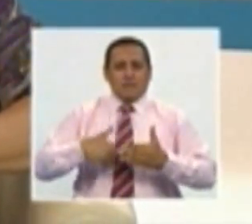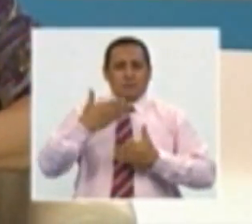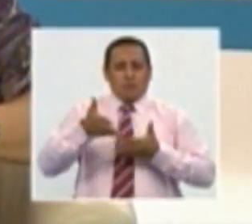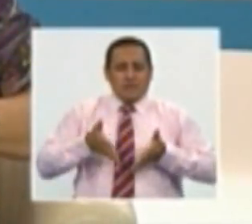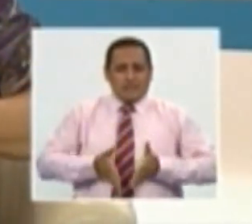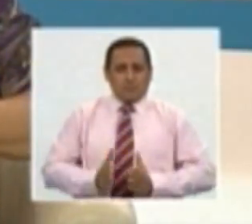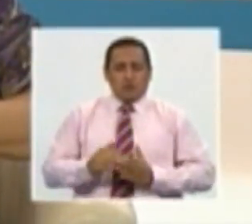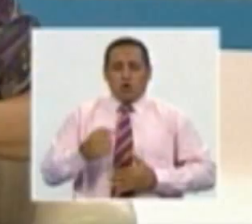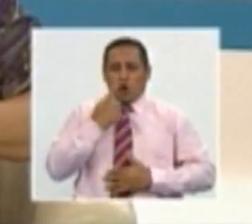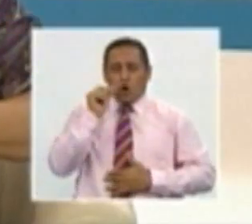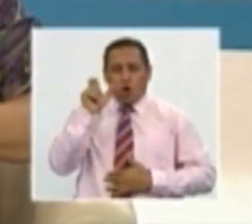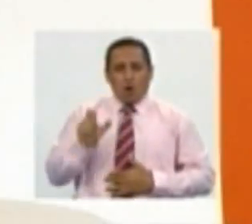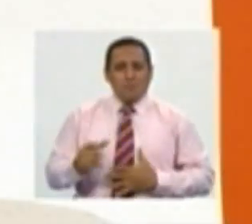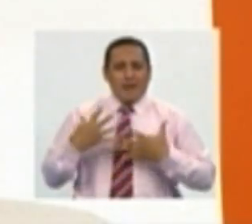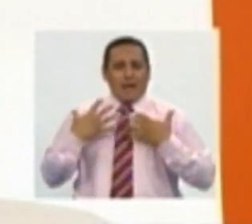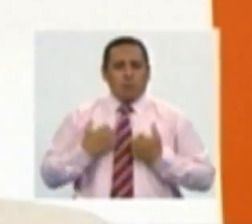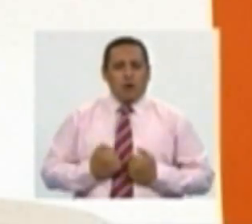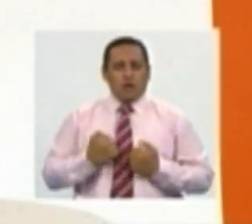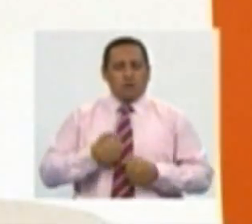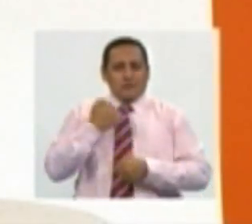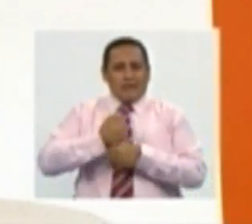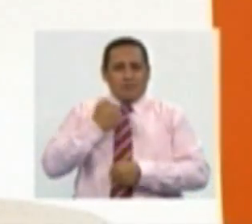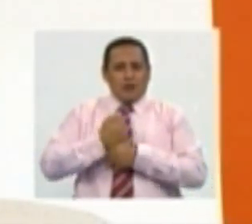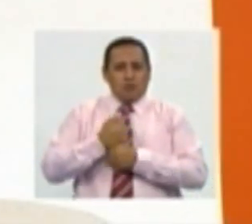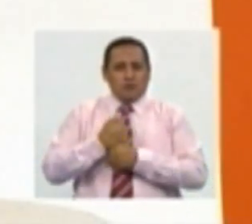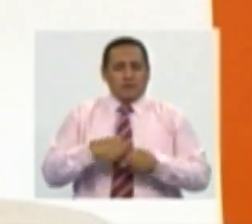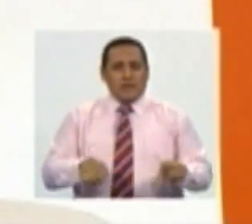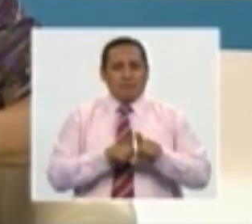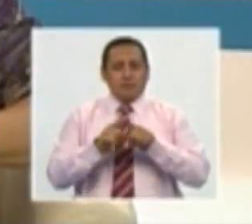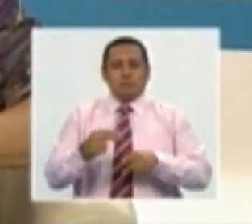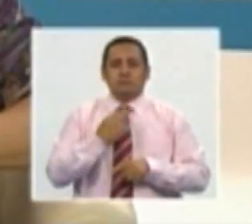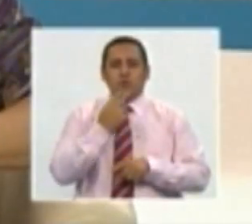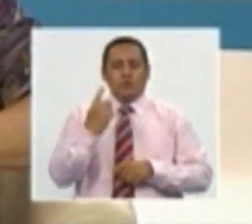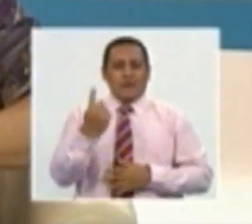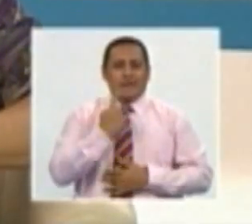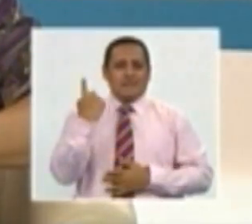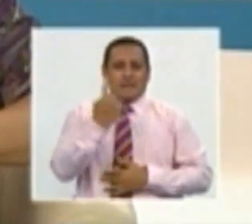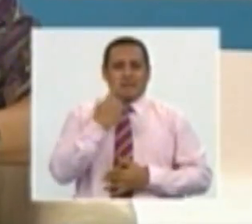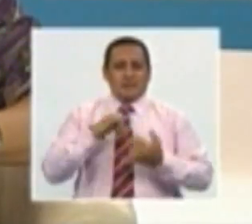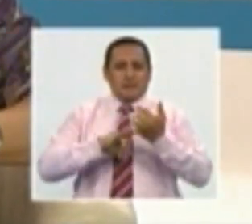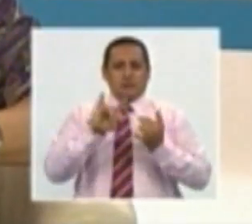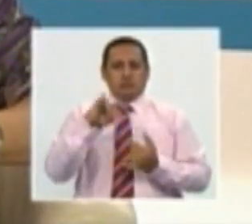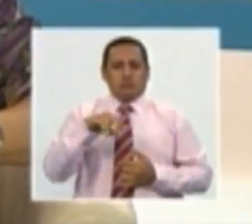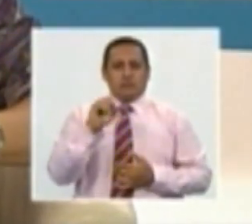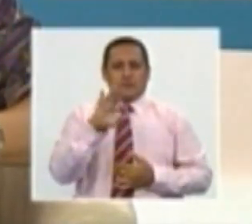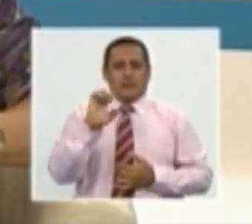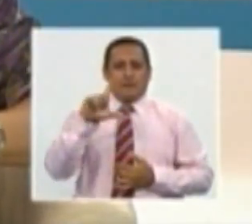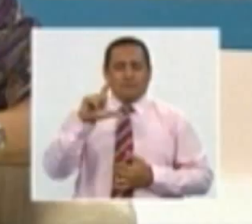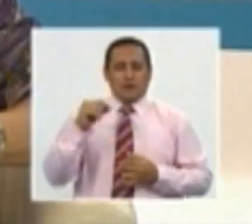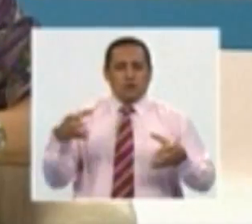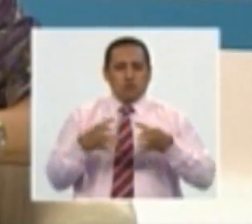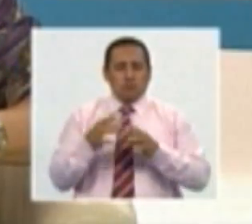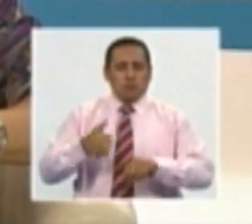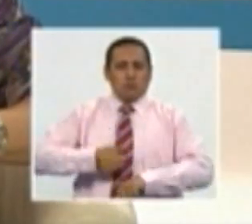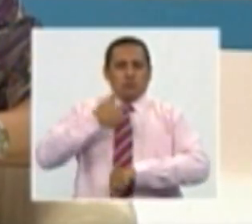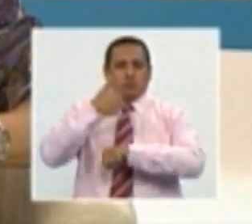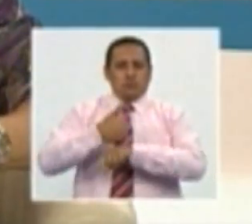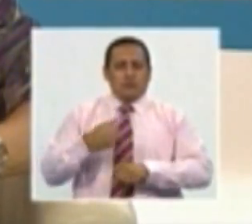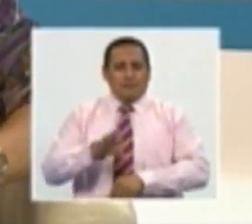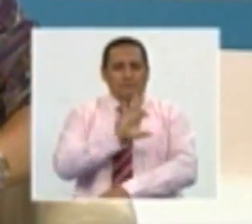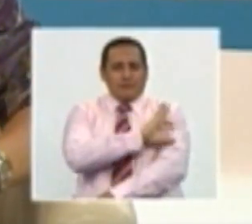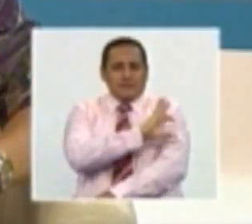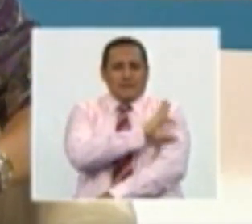y postnatal. Ha sido el doctor Jorge Guevara, laboralista y vocero técnico de la SUNAFIL, la Superintendencia Nacional